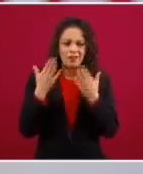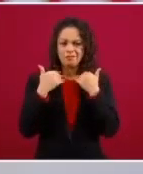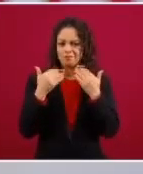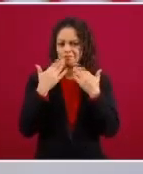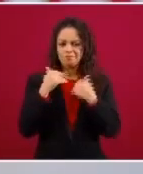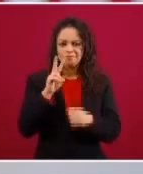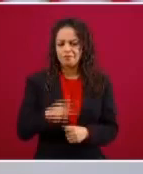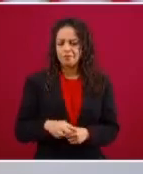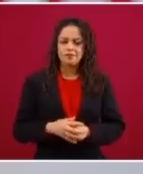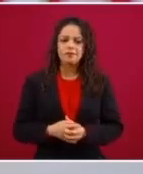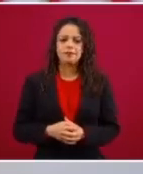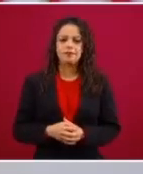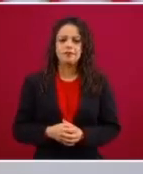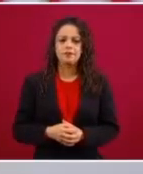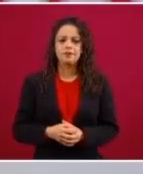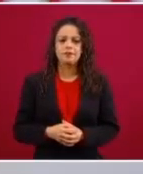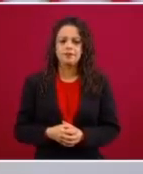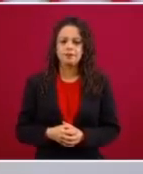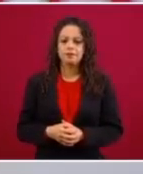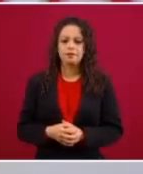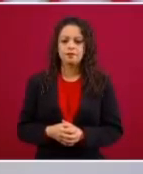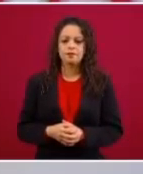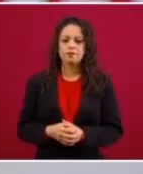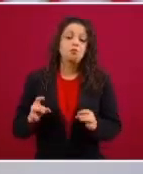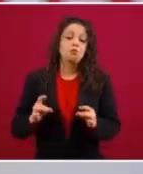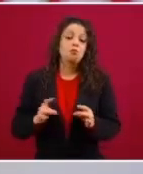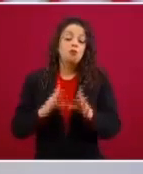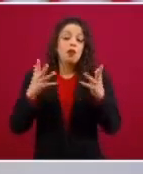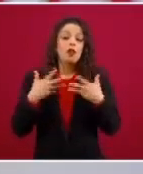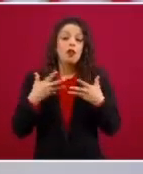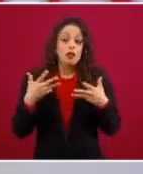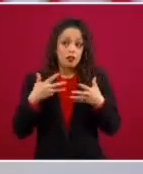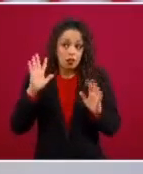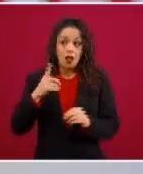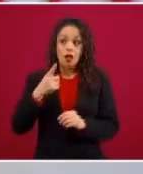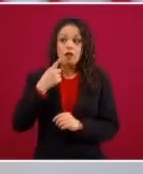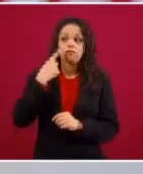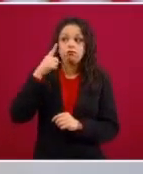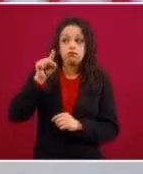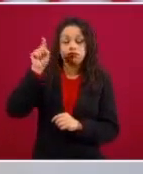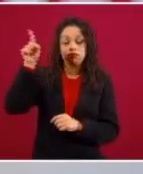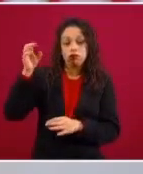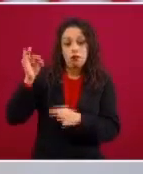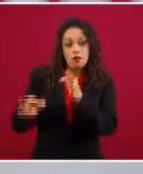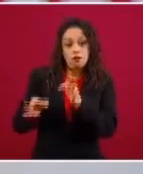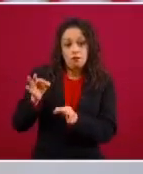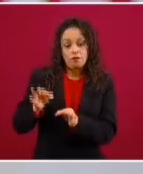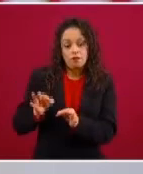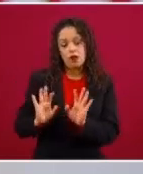Puede haber denuncias en la Fiscalía